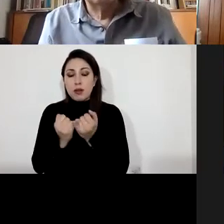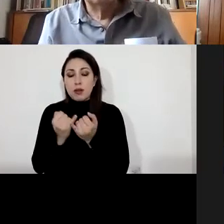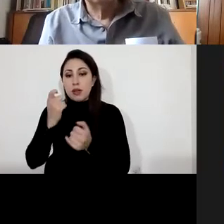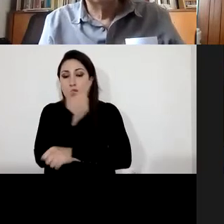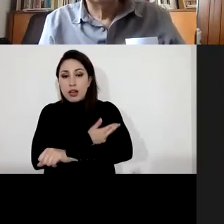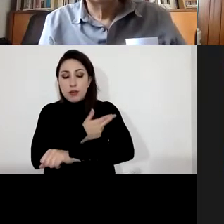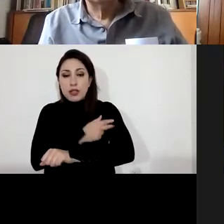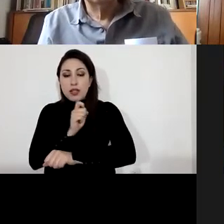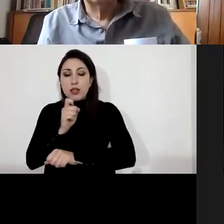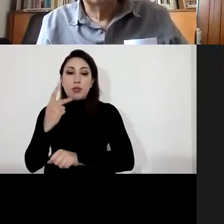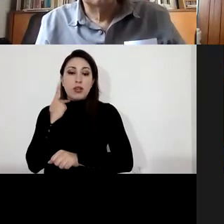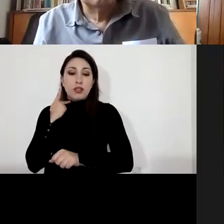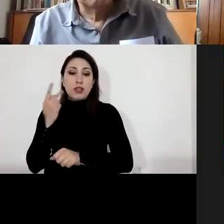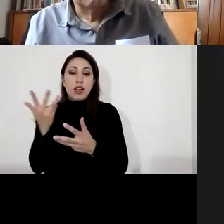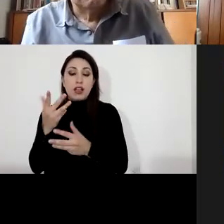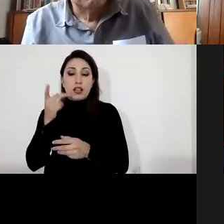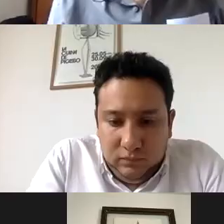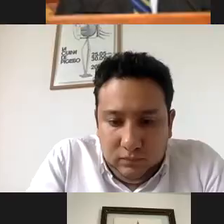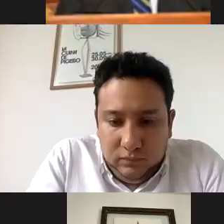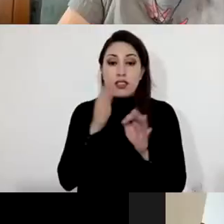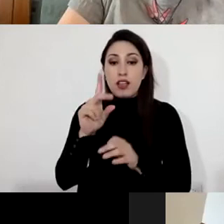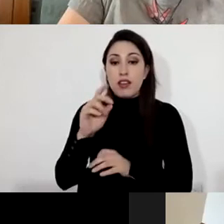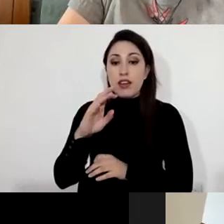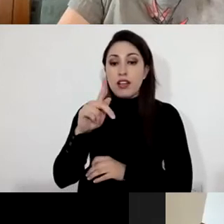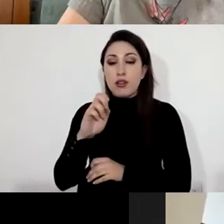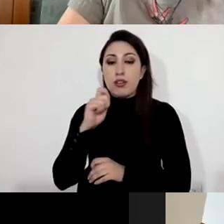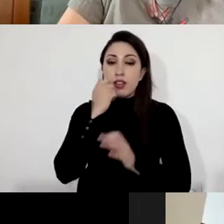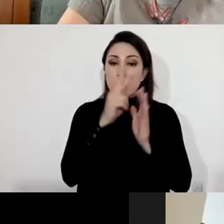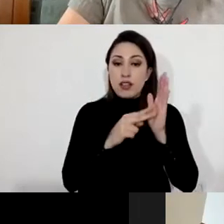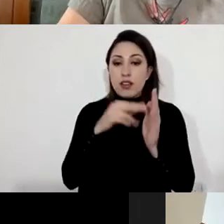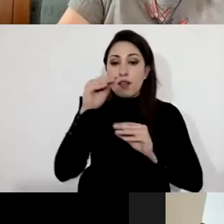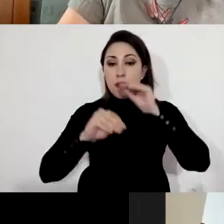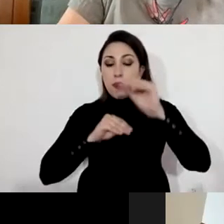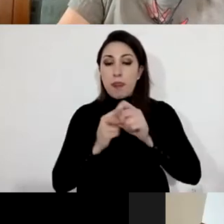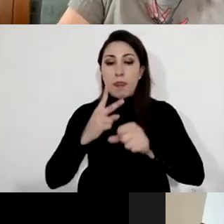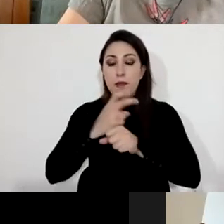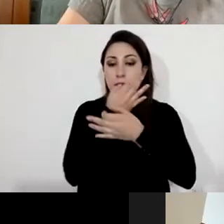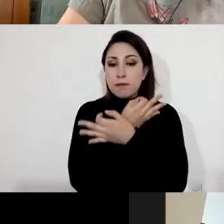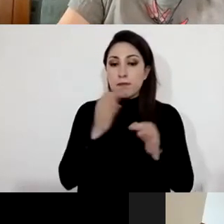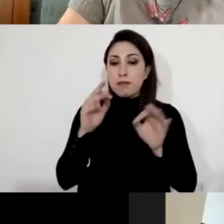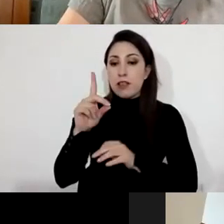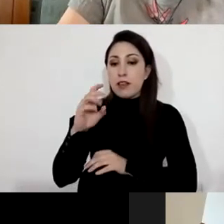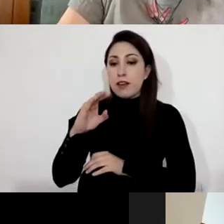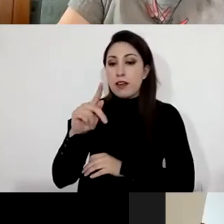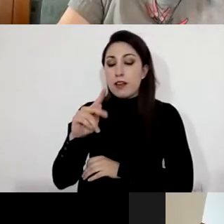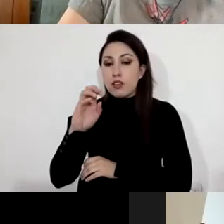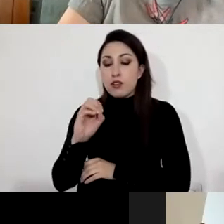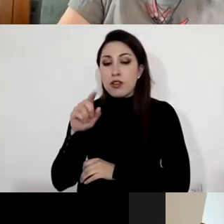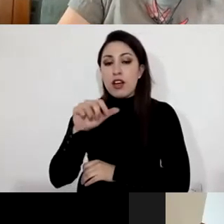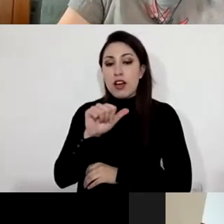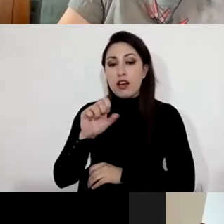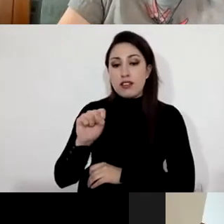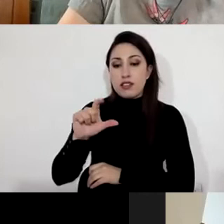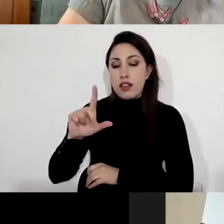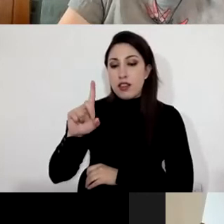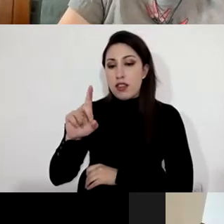que haya acompañado al decreto por el que se reforma y adiciona la declaratoria segunda del decreto por el que la Asamblea